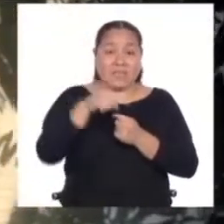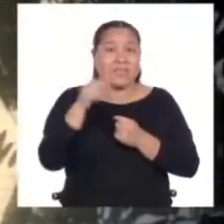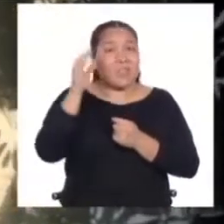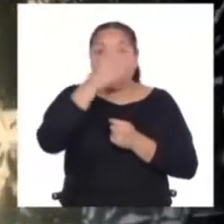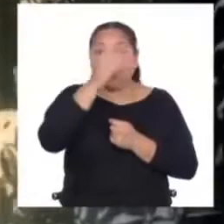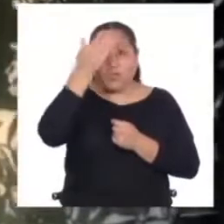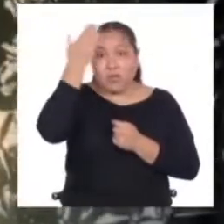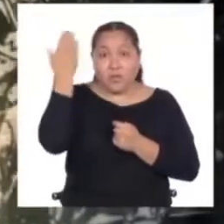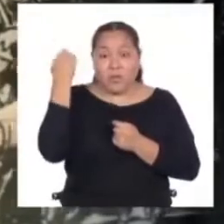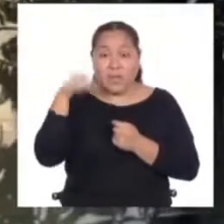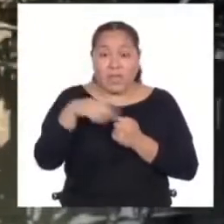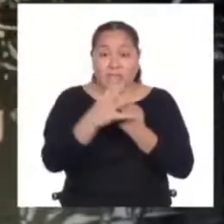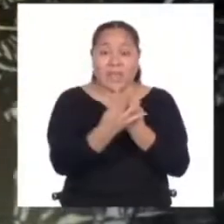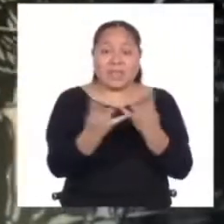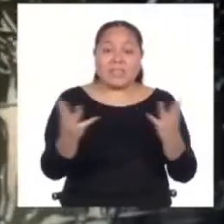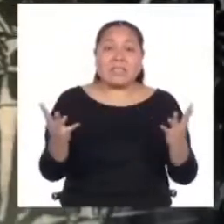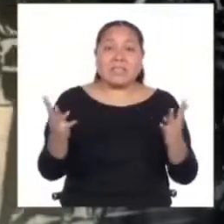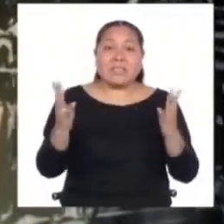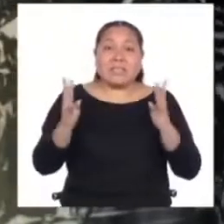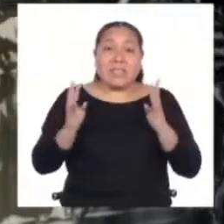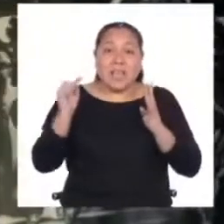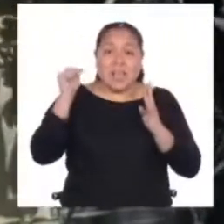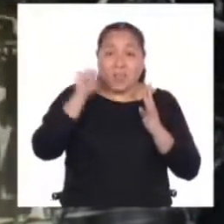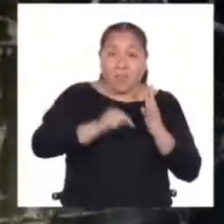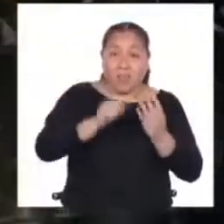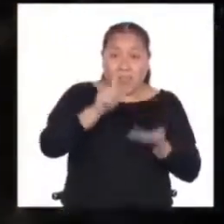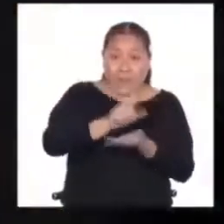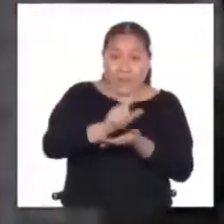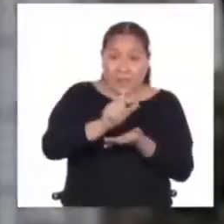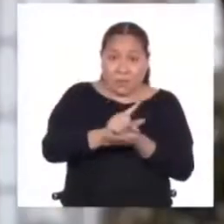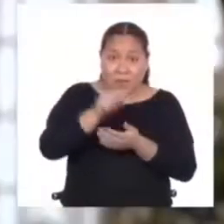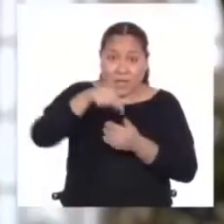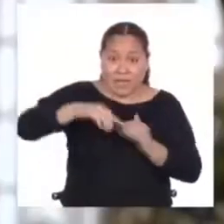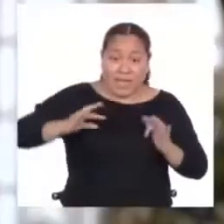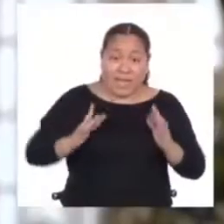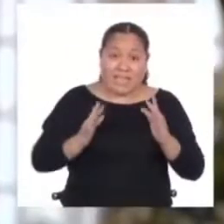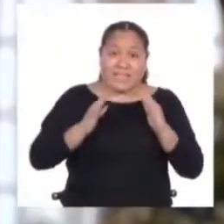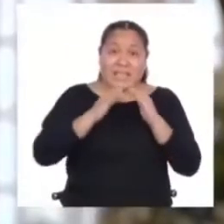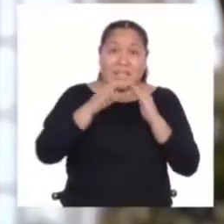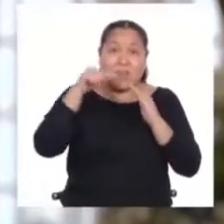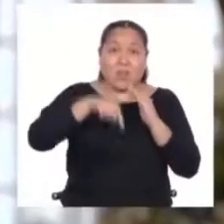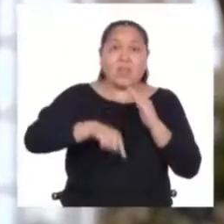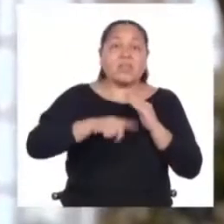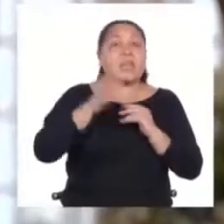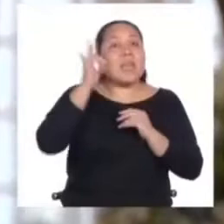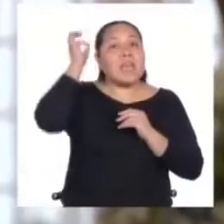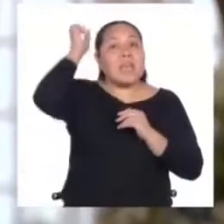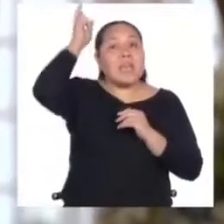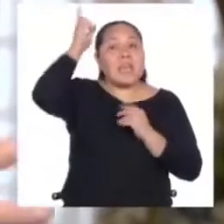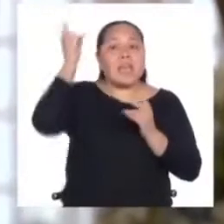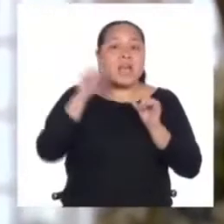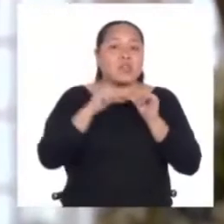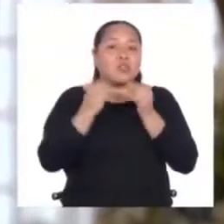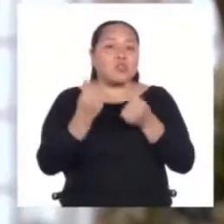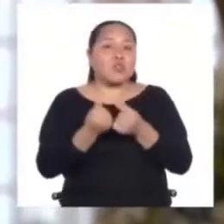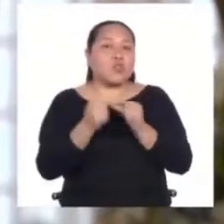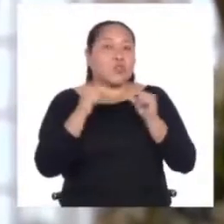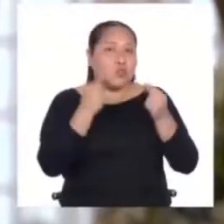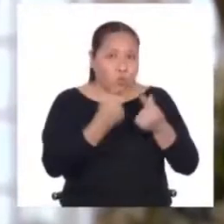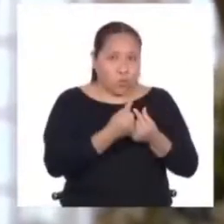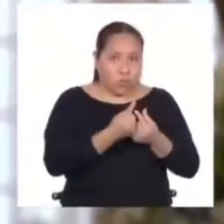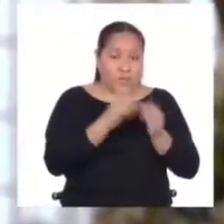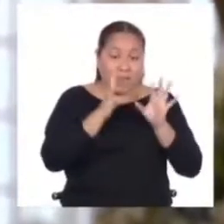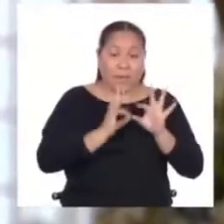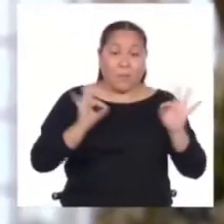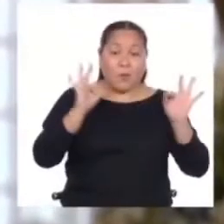cerco de Lima actuaron incas, grupos étnicos de la